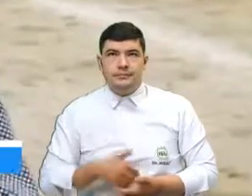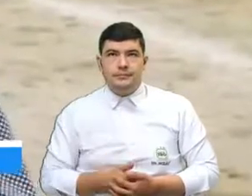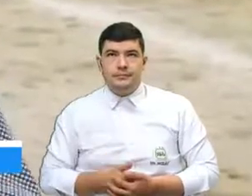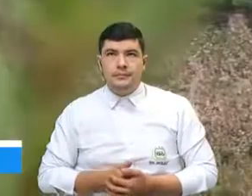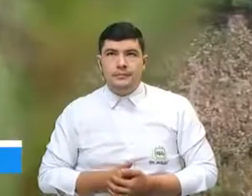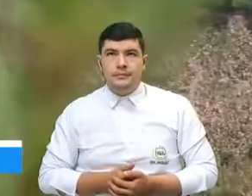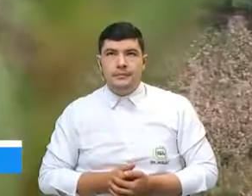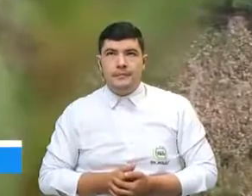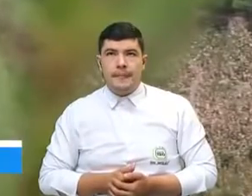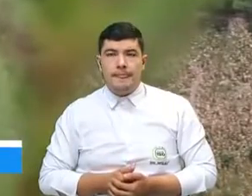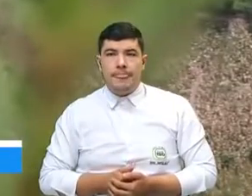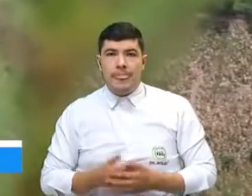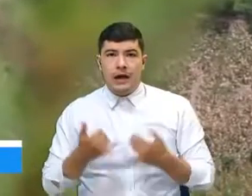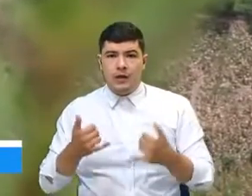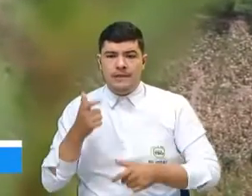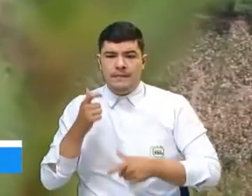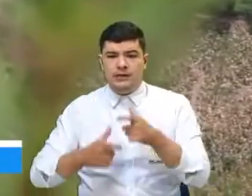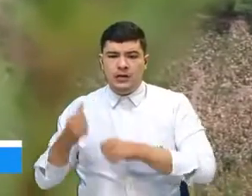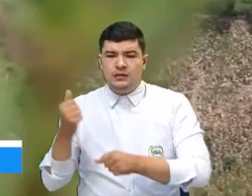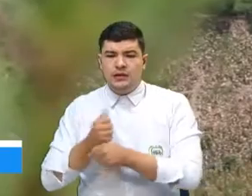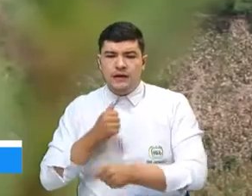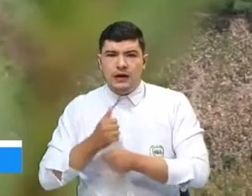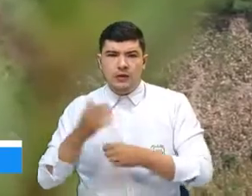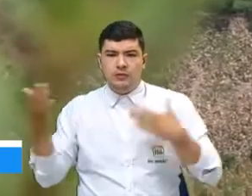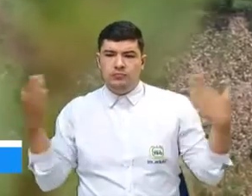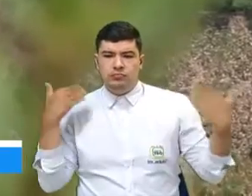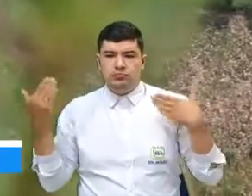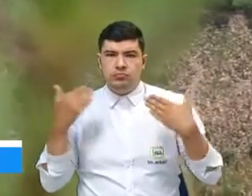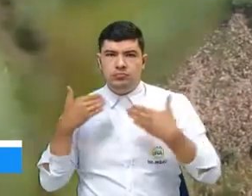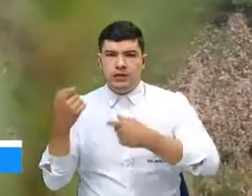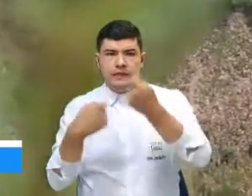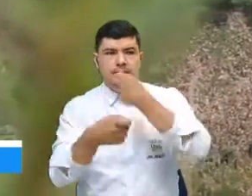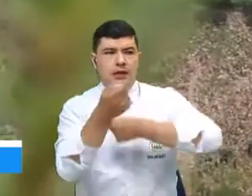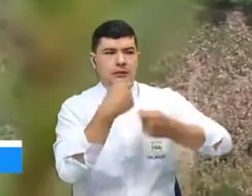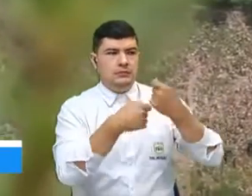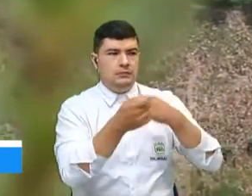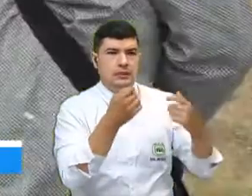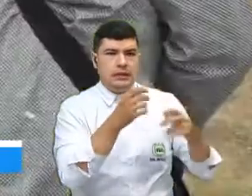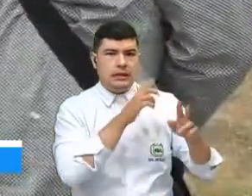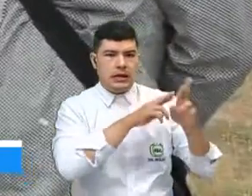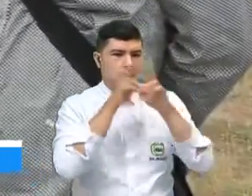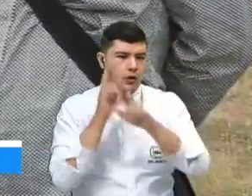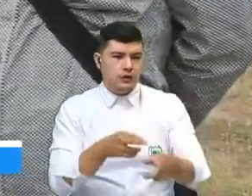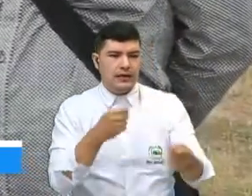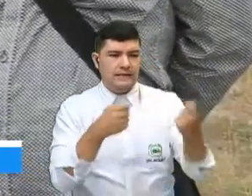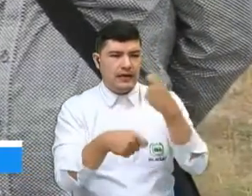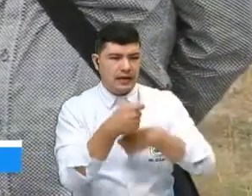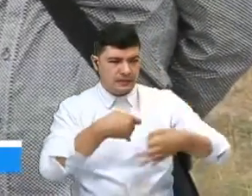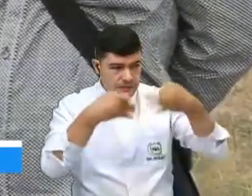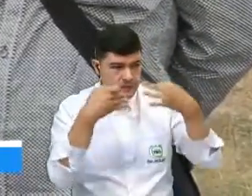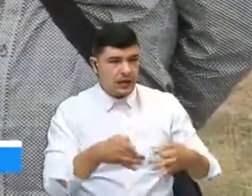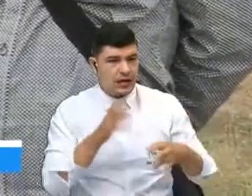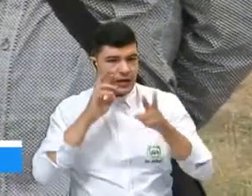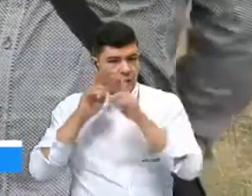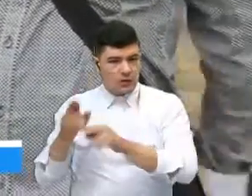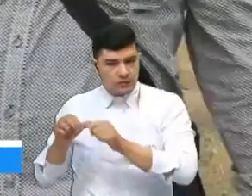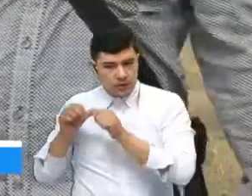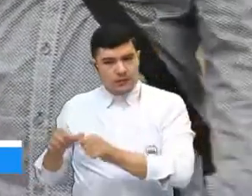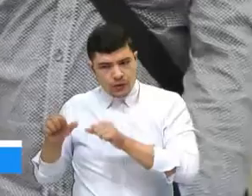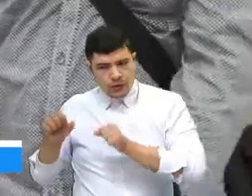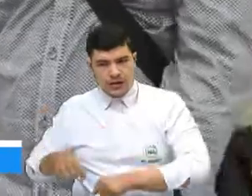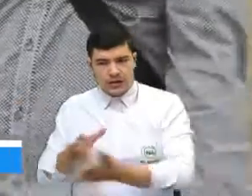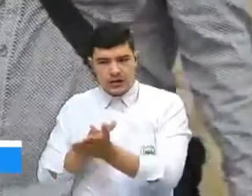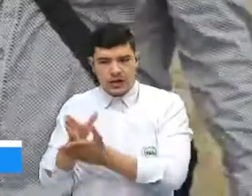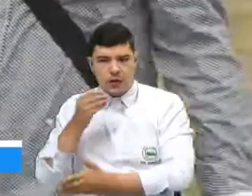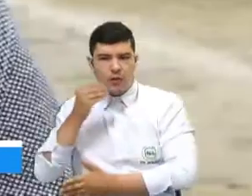sostener el hogar. Hoy en día pues no amaneció haciendo clases los profesores. Ayer, casualmente ayer tarde, yo le decía, ay, profesores, el otro profesor no ha llegado.